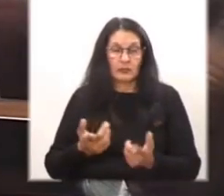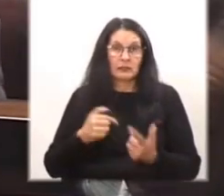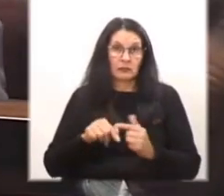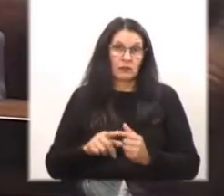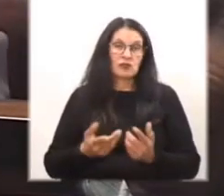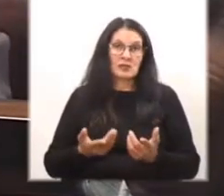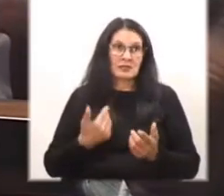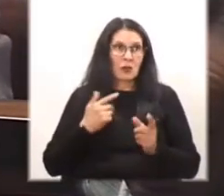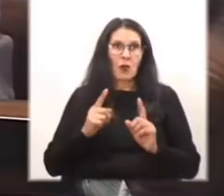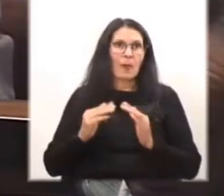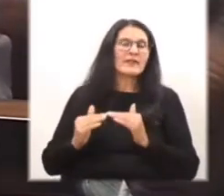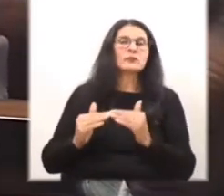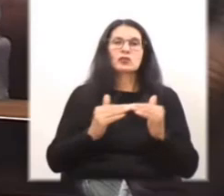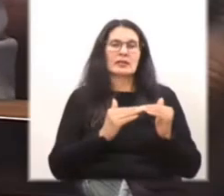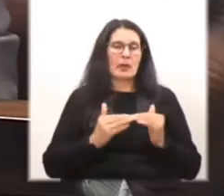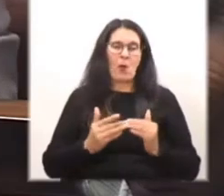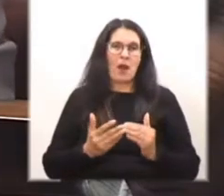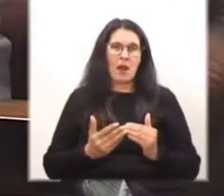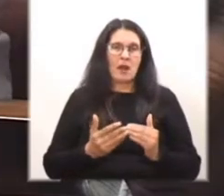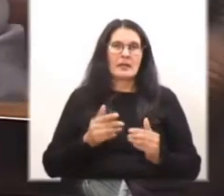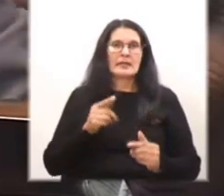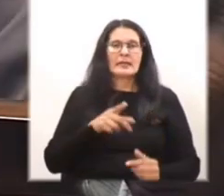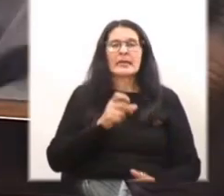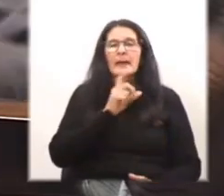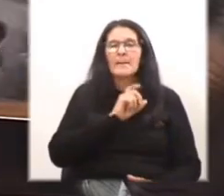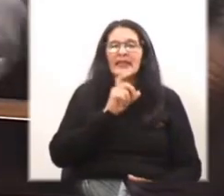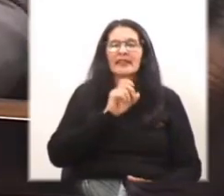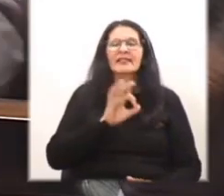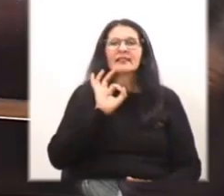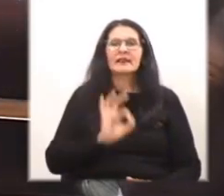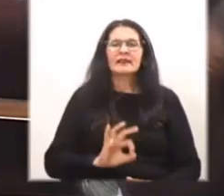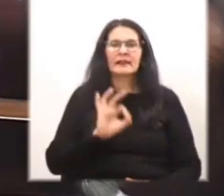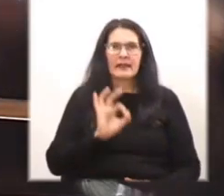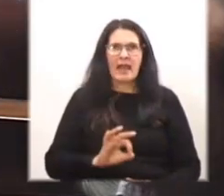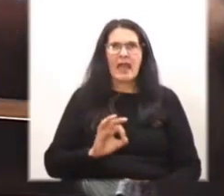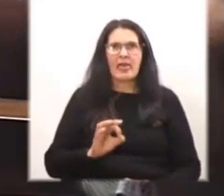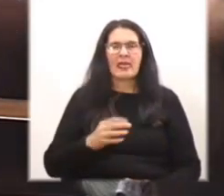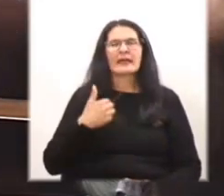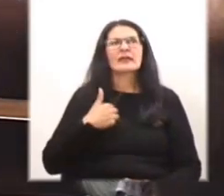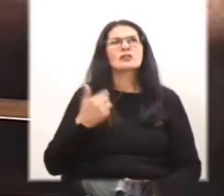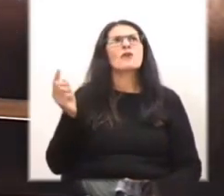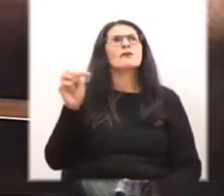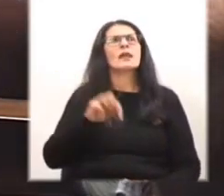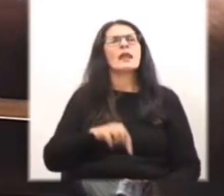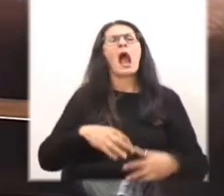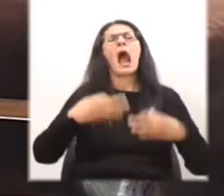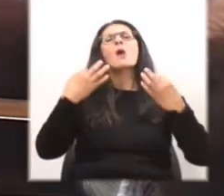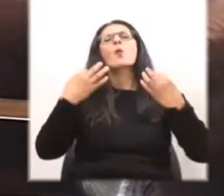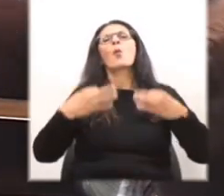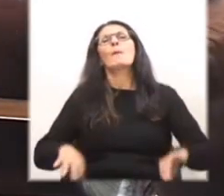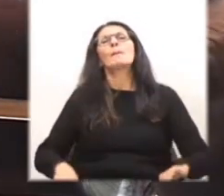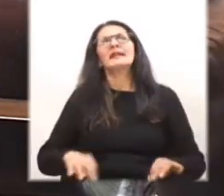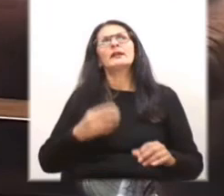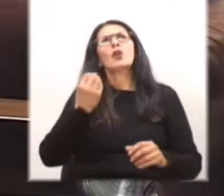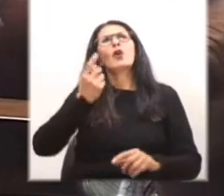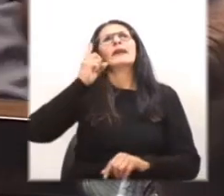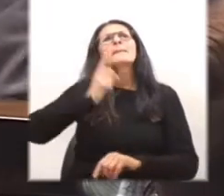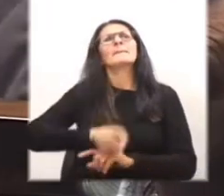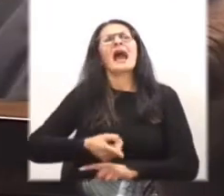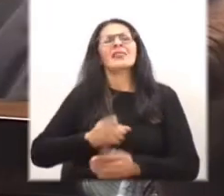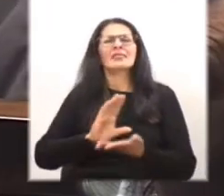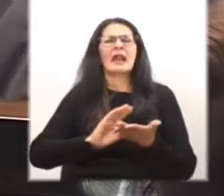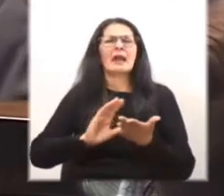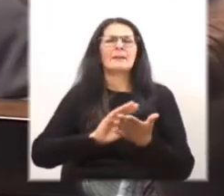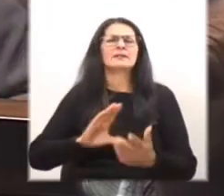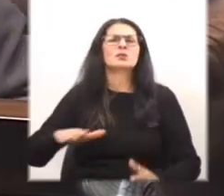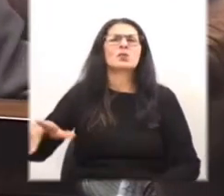que la sociedad quiere. Y mentira que se viene a cumplir con un mandato de la ciudadanía. Porque